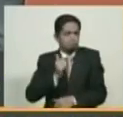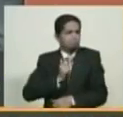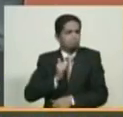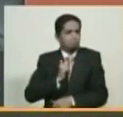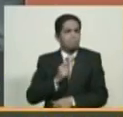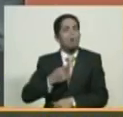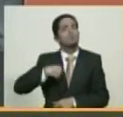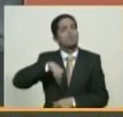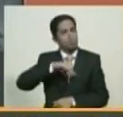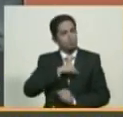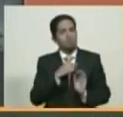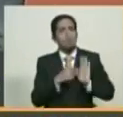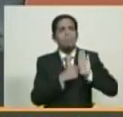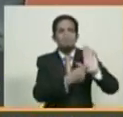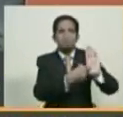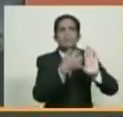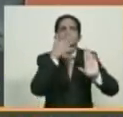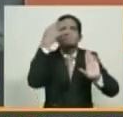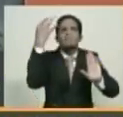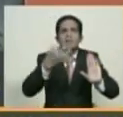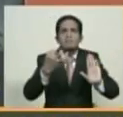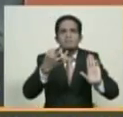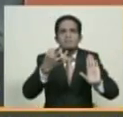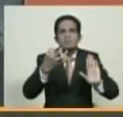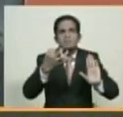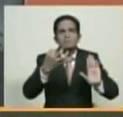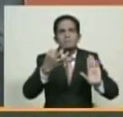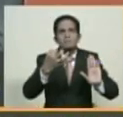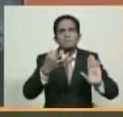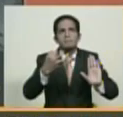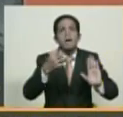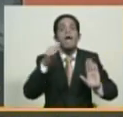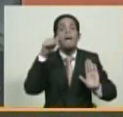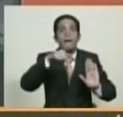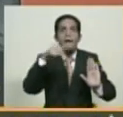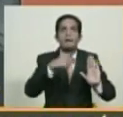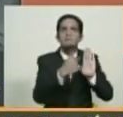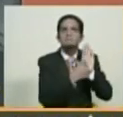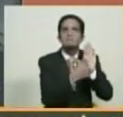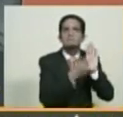vamos a mostrar la verdad. Esta es la verdad.